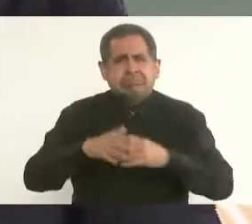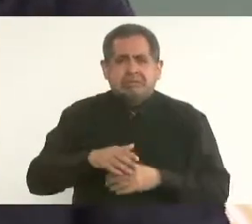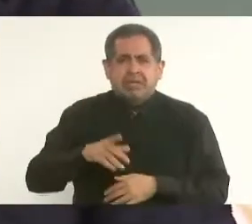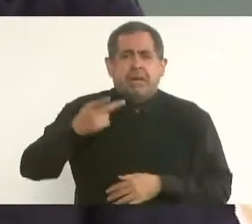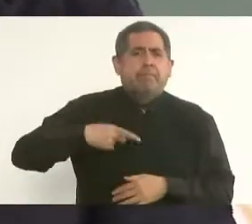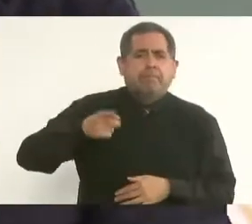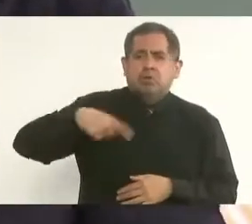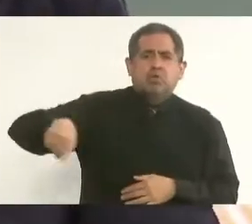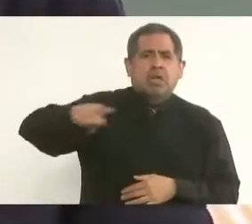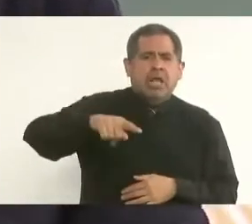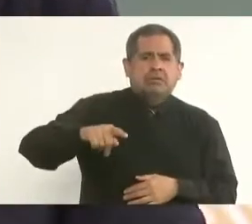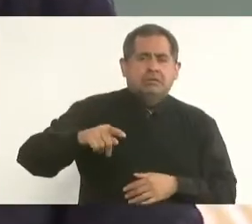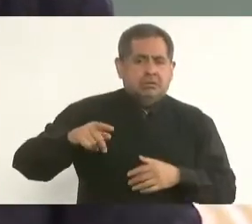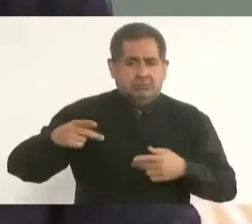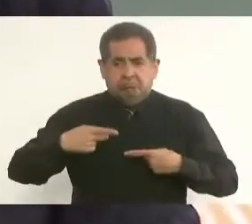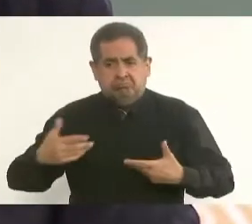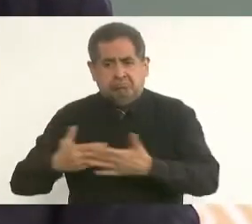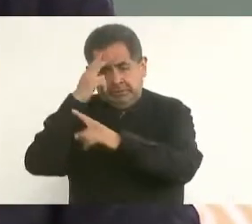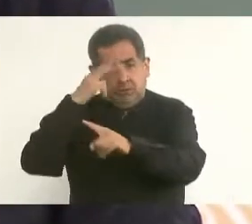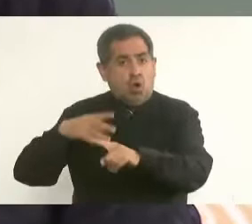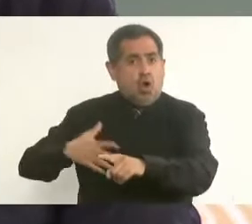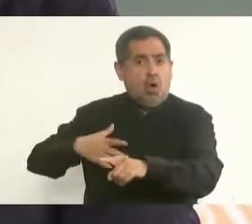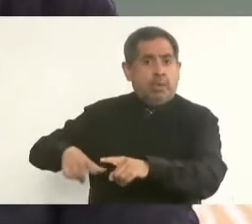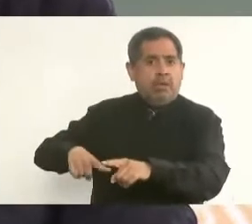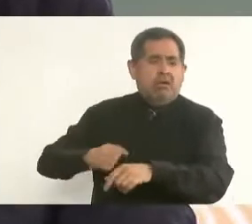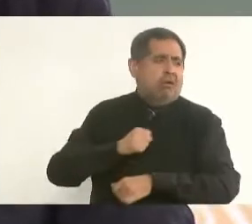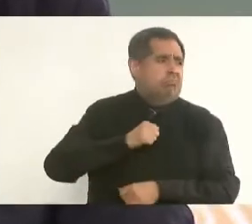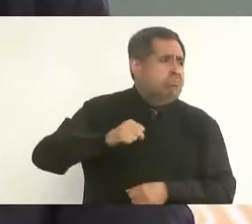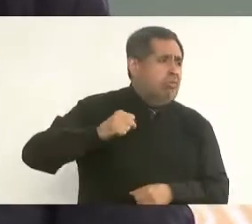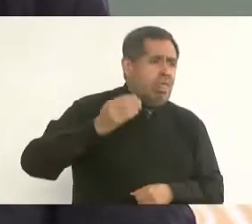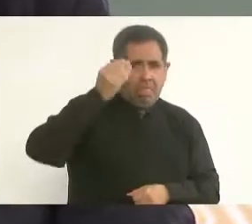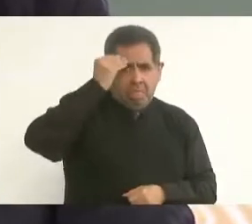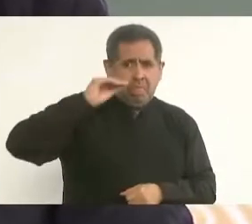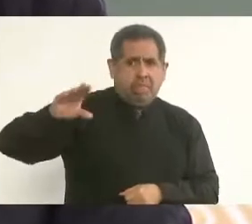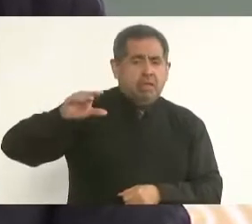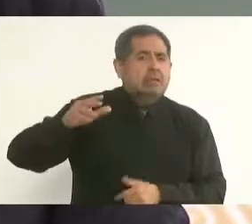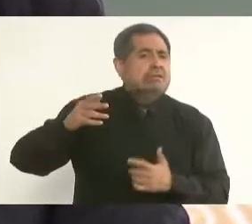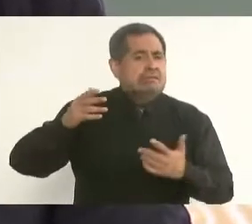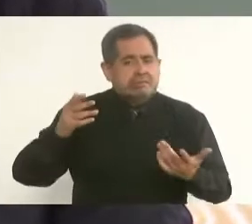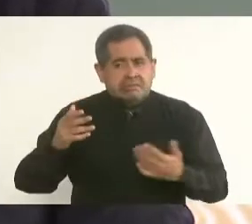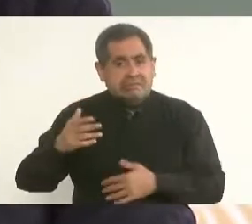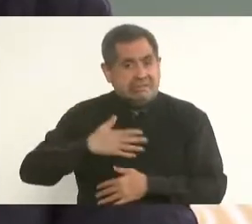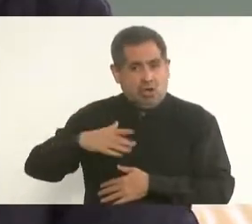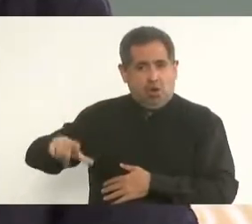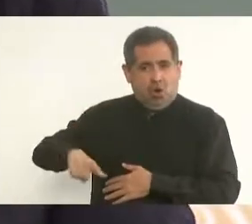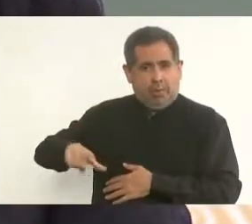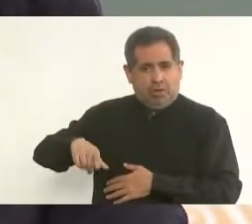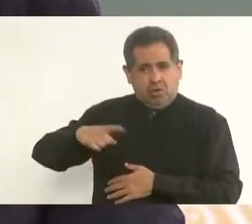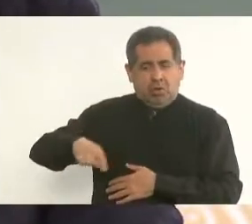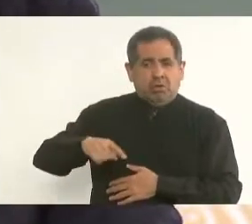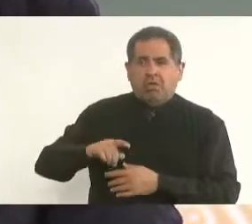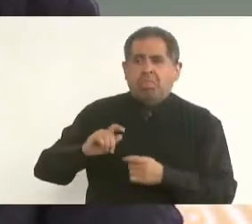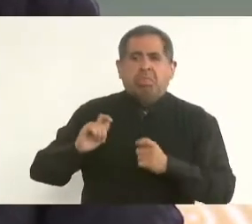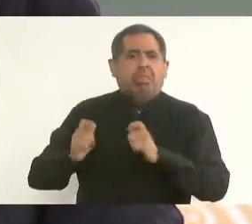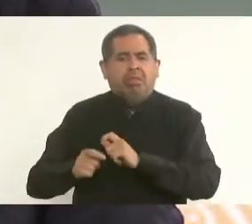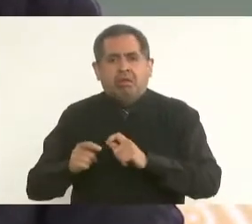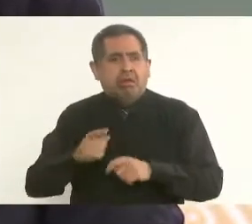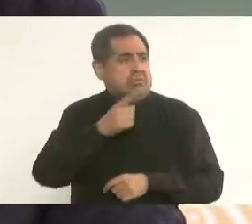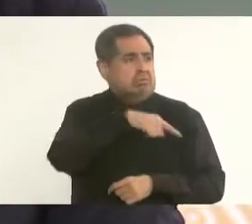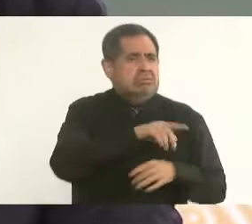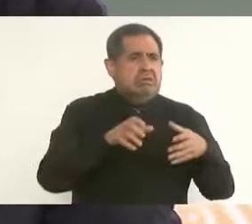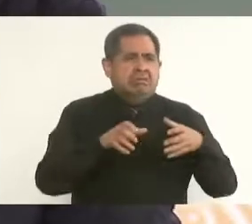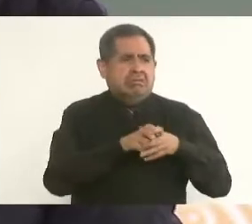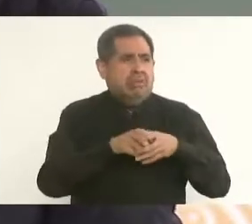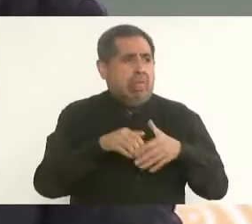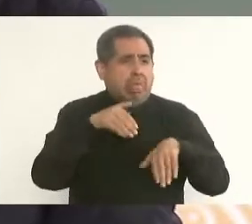al pueblo, el gobierno estaba al servicio de una minoría rapaz, era